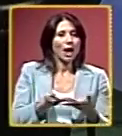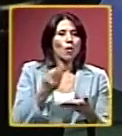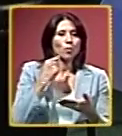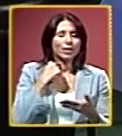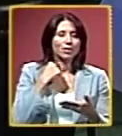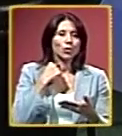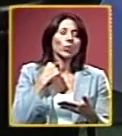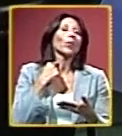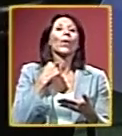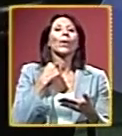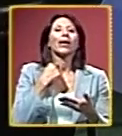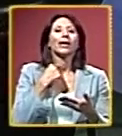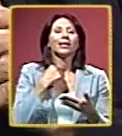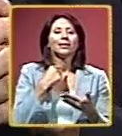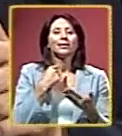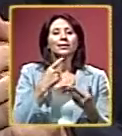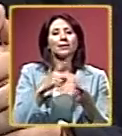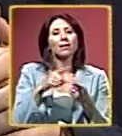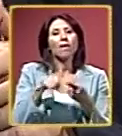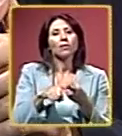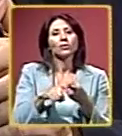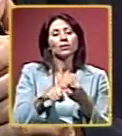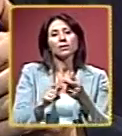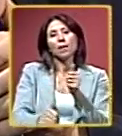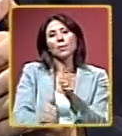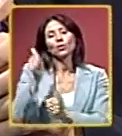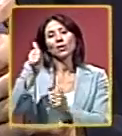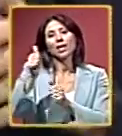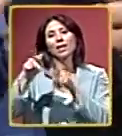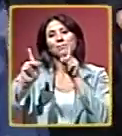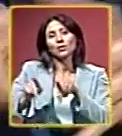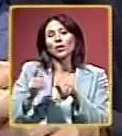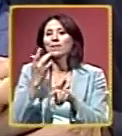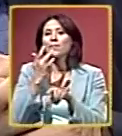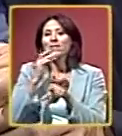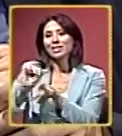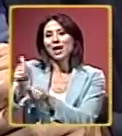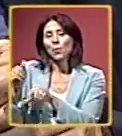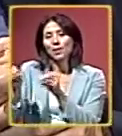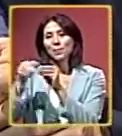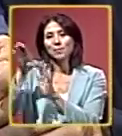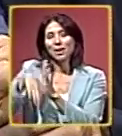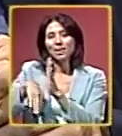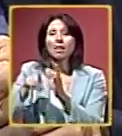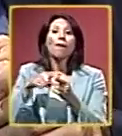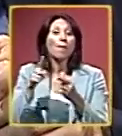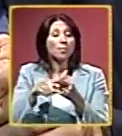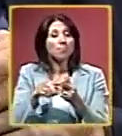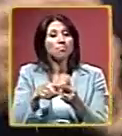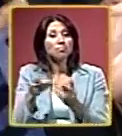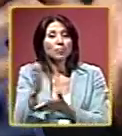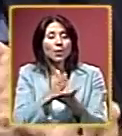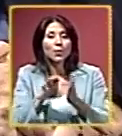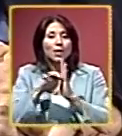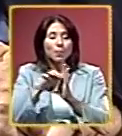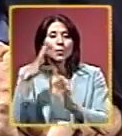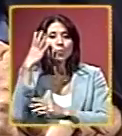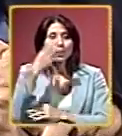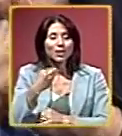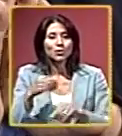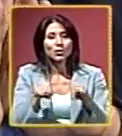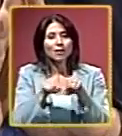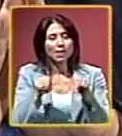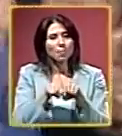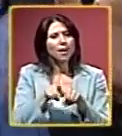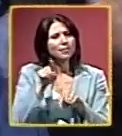y darle toda o la mayor parte de los clientes a la otra. Entonces, hay ejemplos bonitos y además ahí eso es un